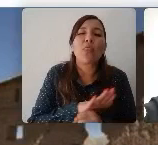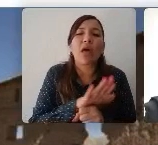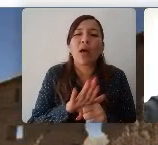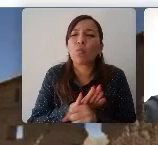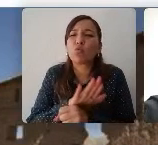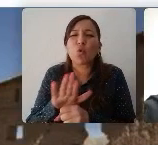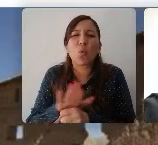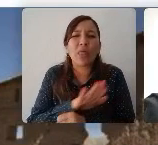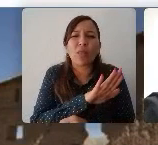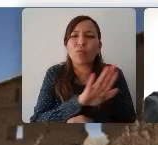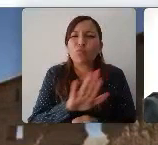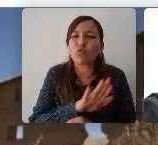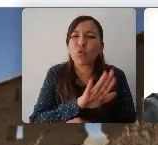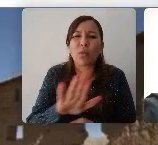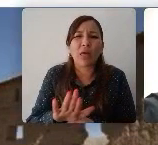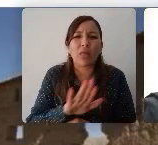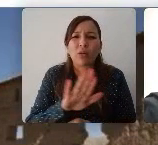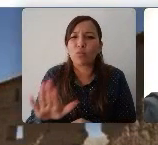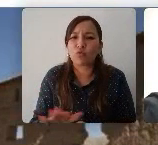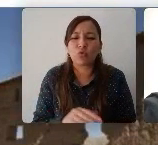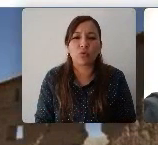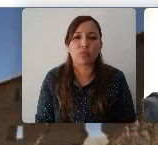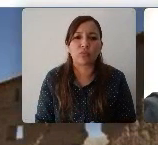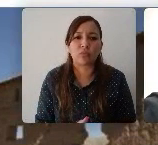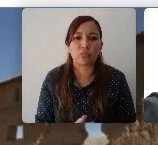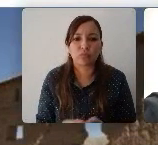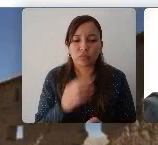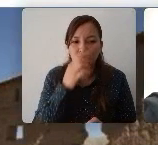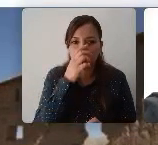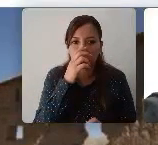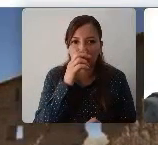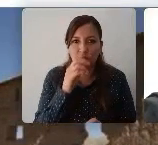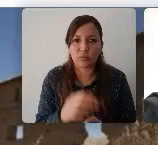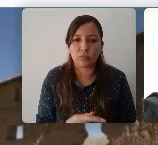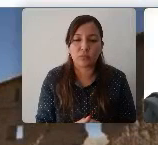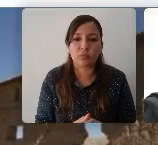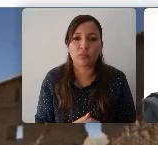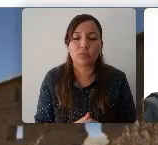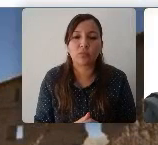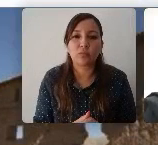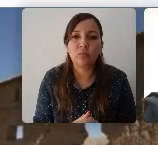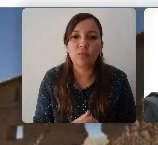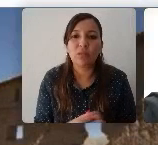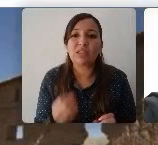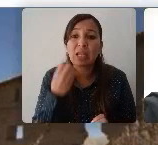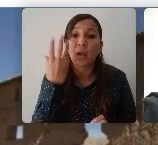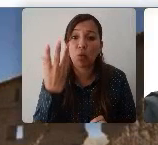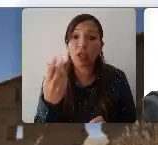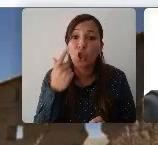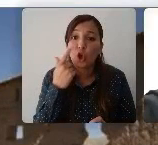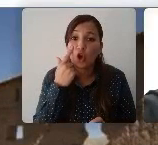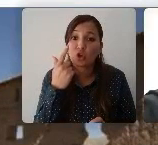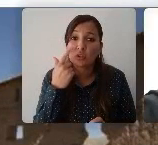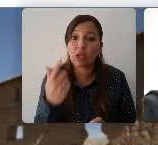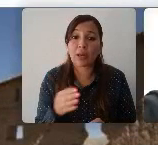no solamente nuevamente desarrollar muchas actividades, sino también aprovechar en poder conocer cada uno de estos, de